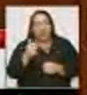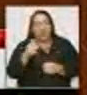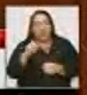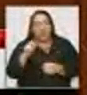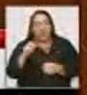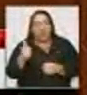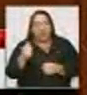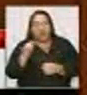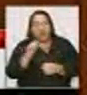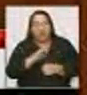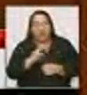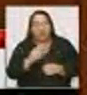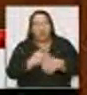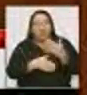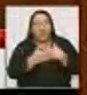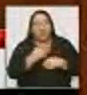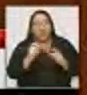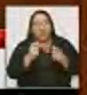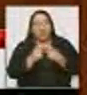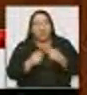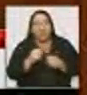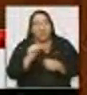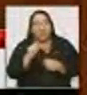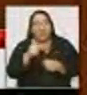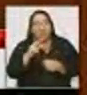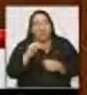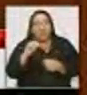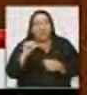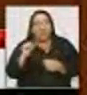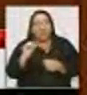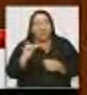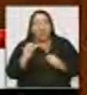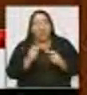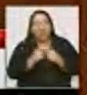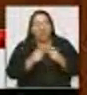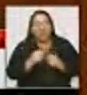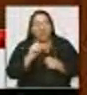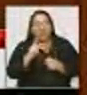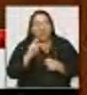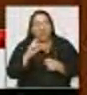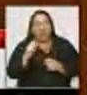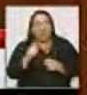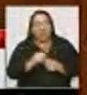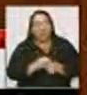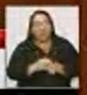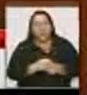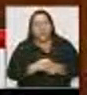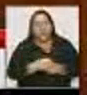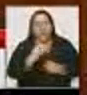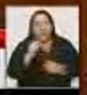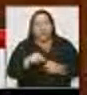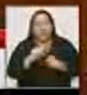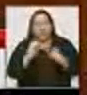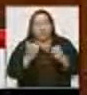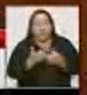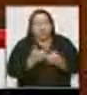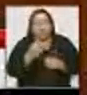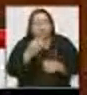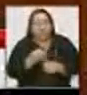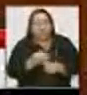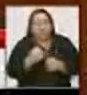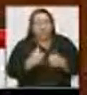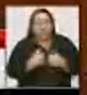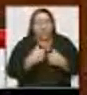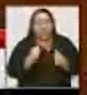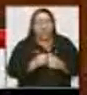Tamara Arimborgo y sus antecesoras, la congresista Alejandra Aramayo y la congresista Carla Schaefer. El hecho que este Congreso de la